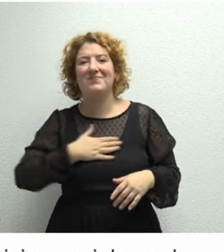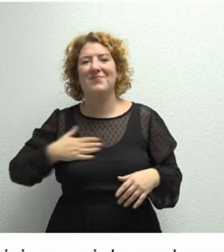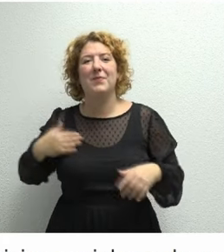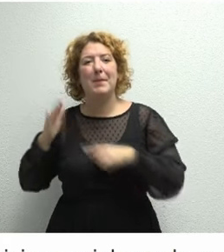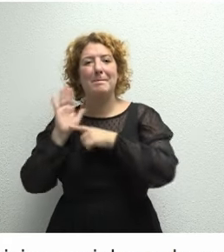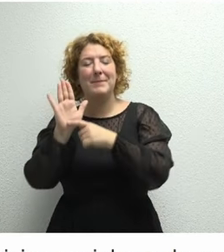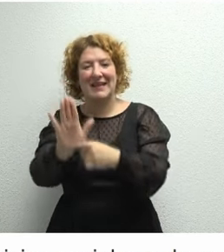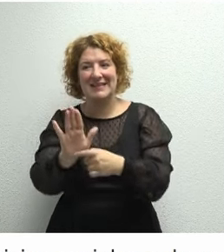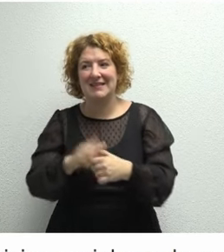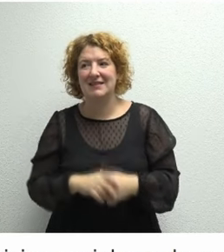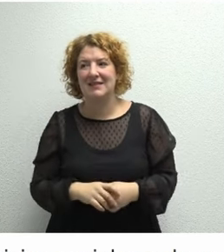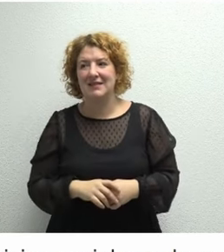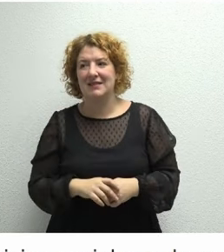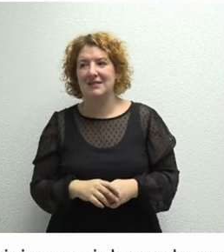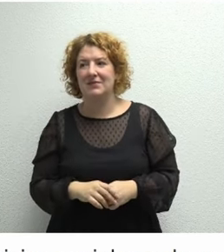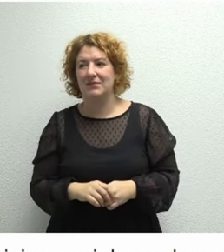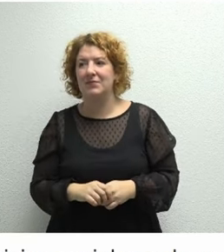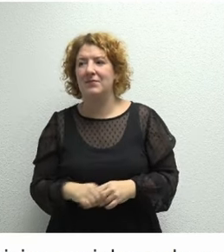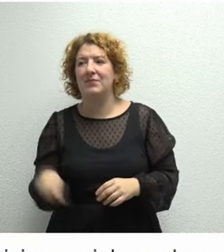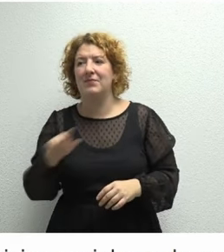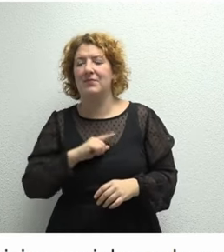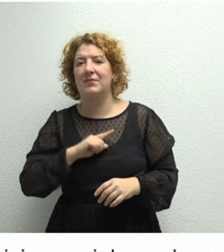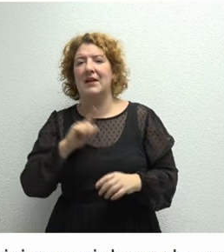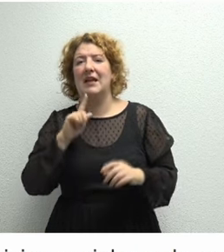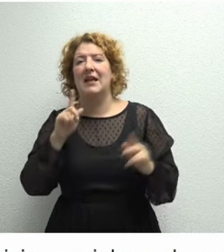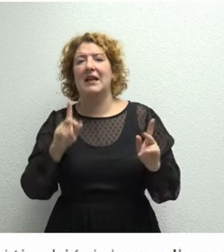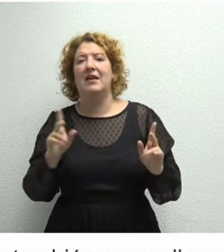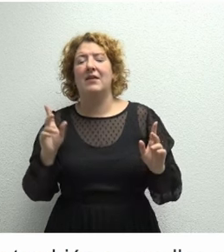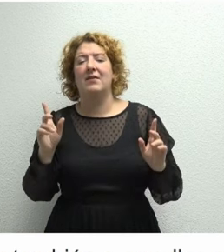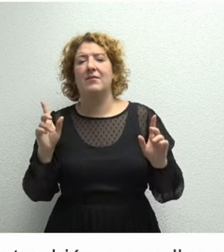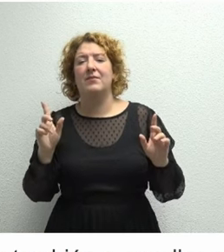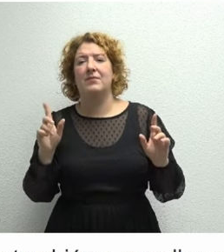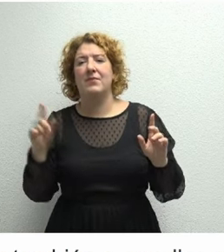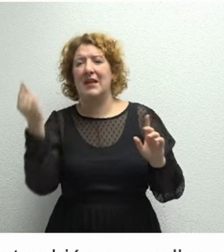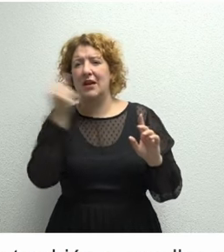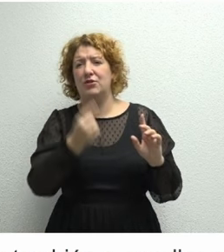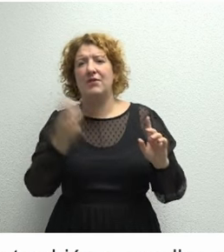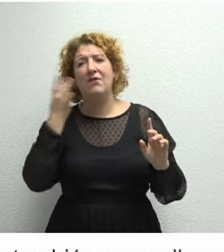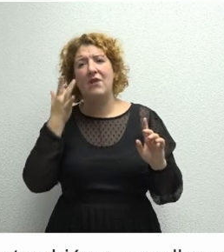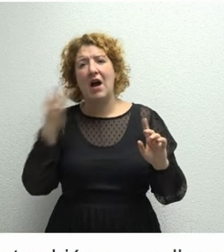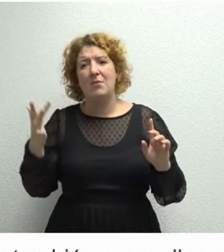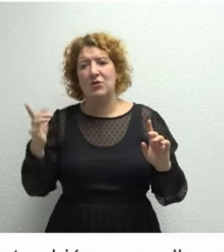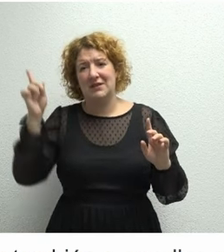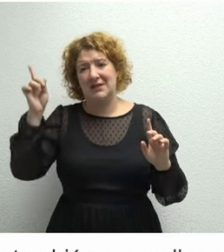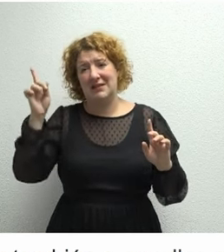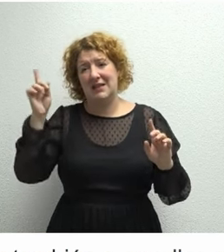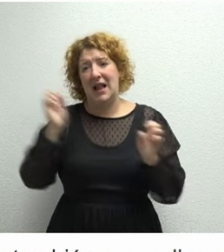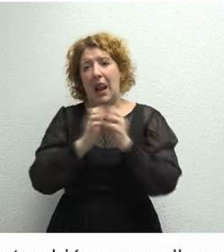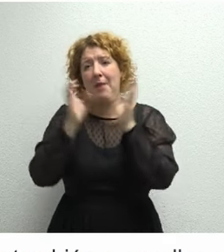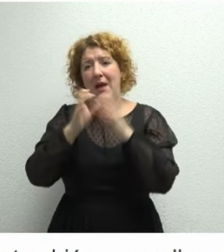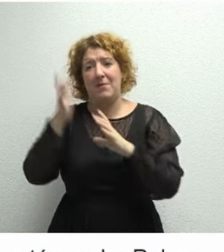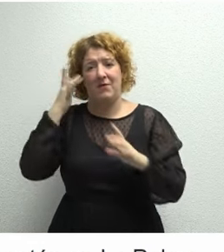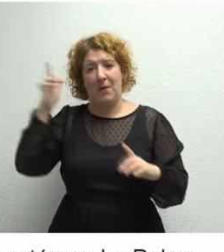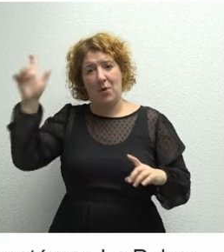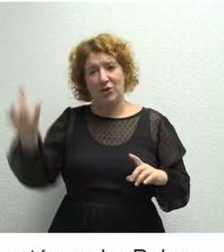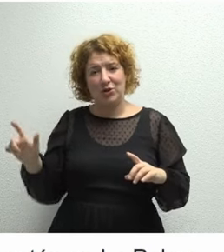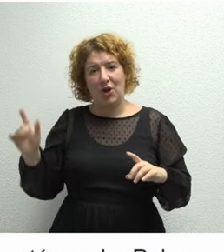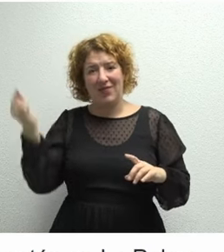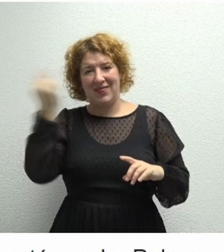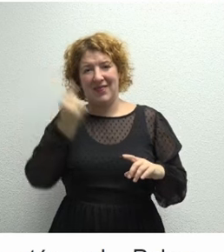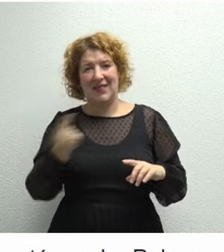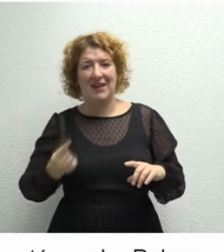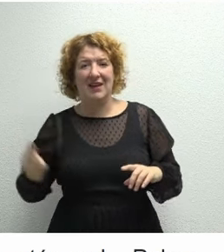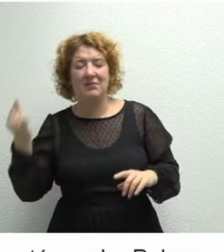con empezar con esta diapositiva que es de un ilustrador muy famoso que tenemos ahí en la palma eh Y que